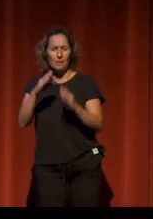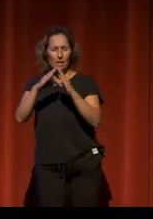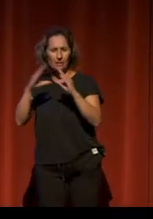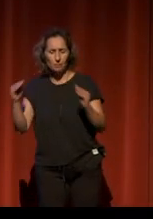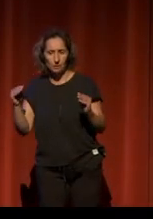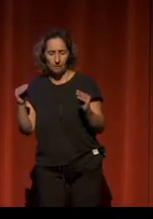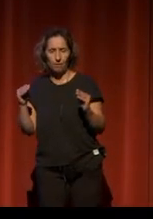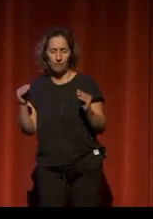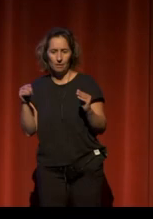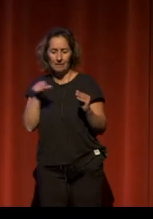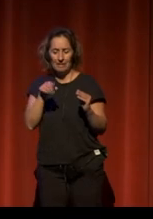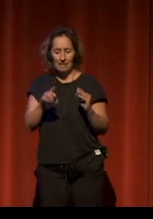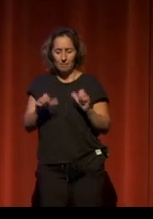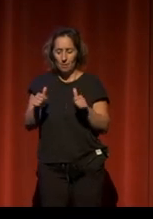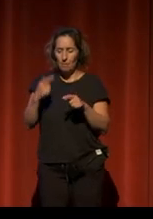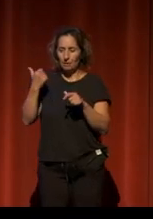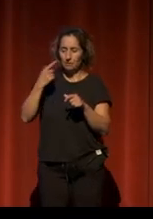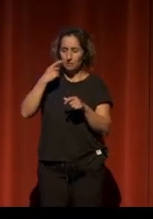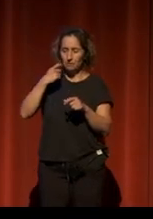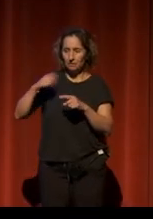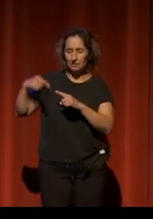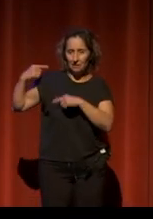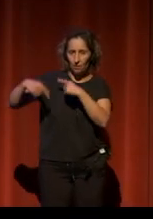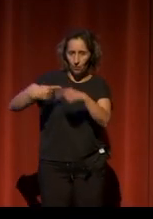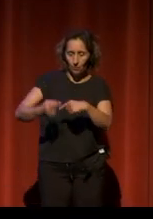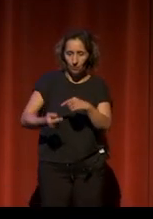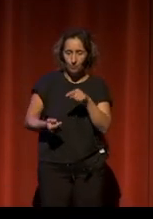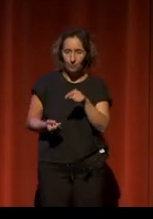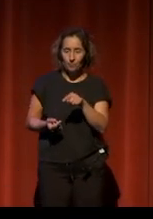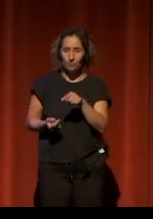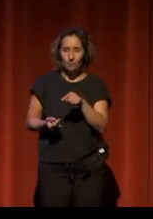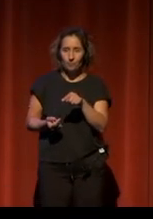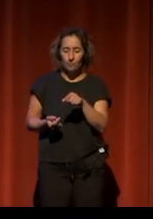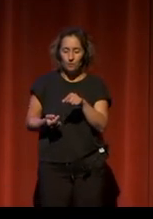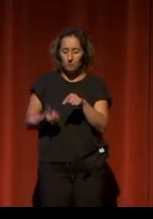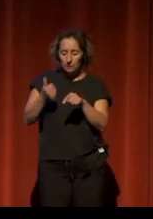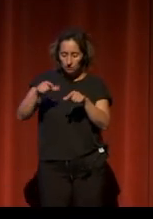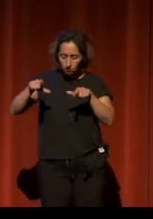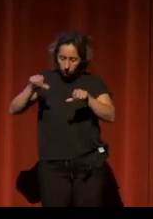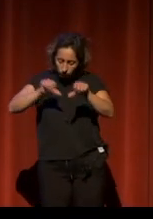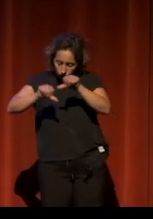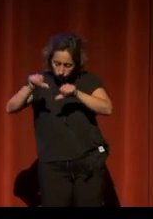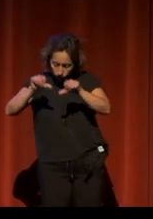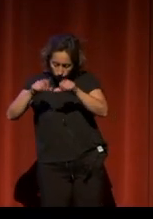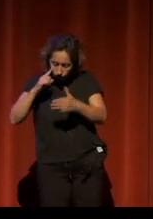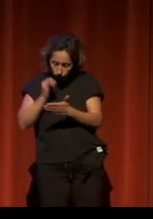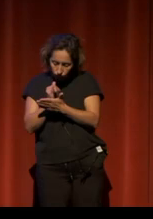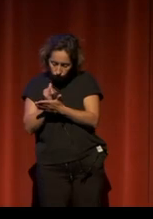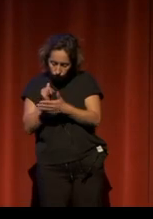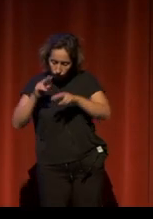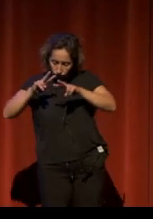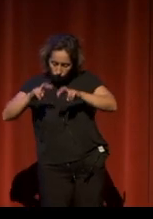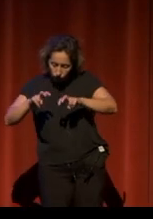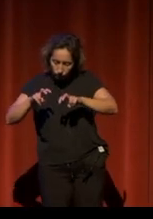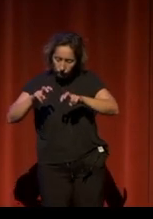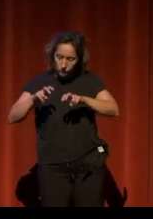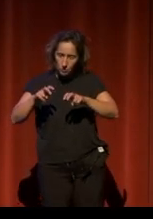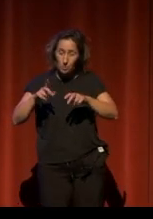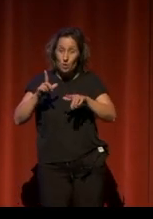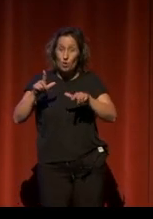un sentido más tradicional no y en ese ecosistema de Laboratorios no donde laboratorios abiertos